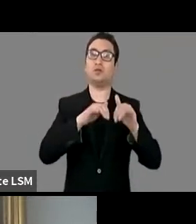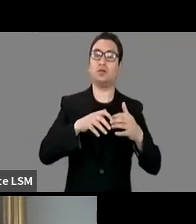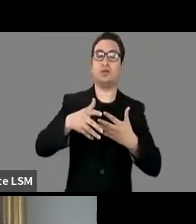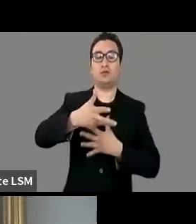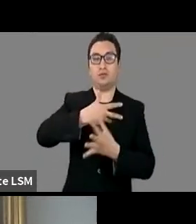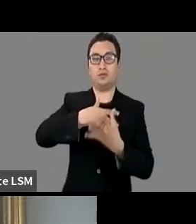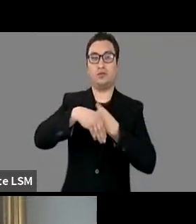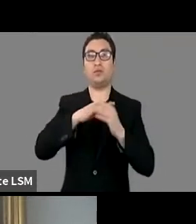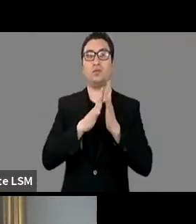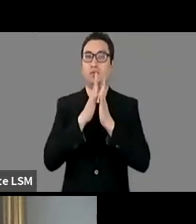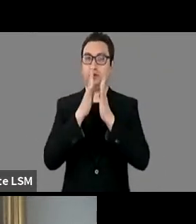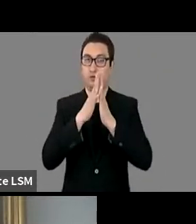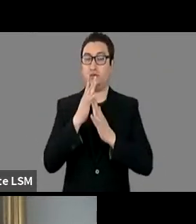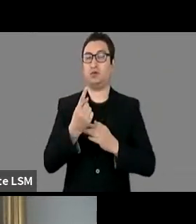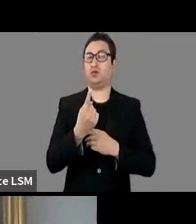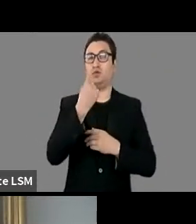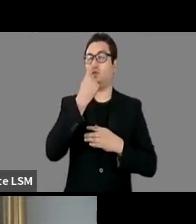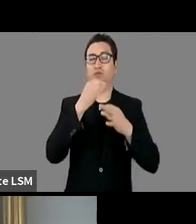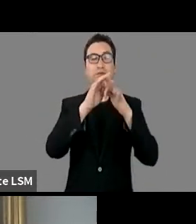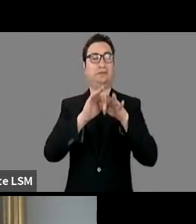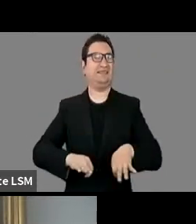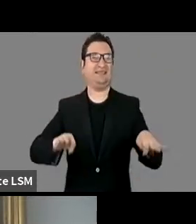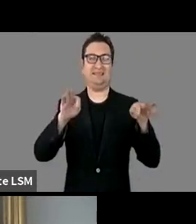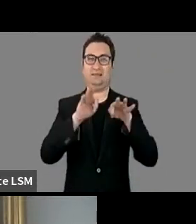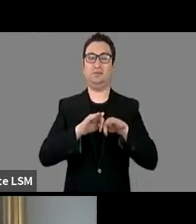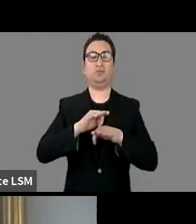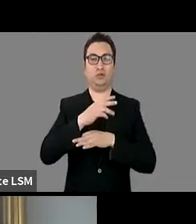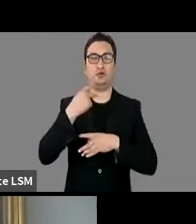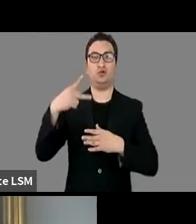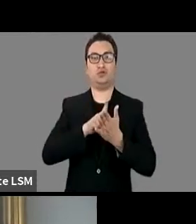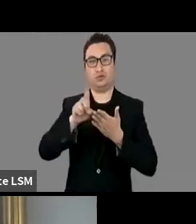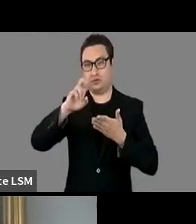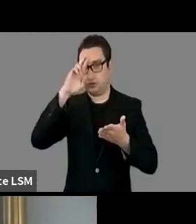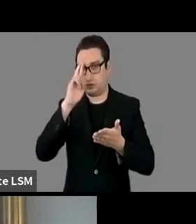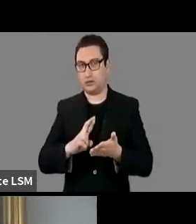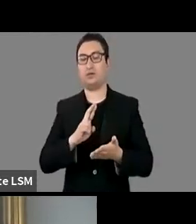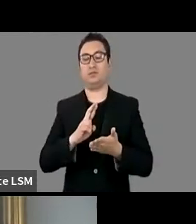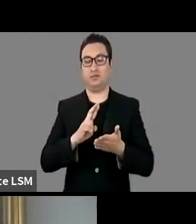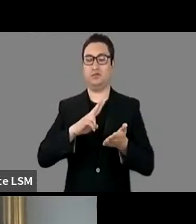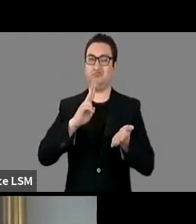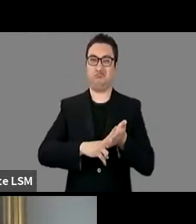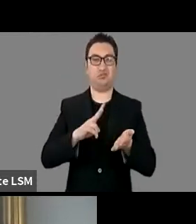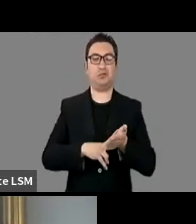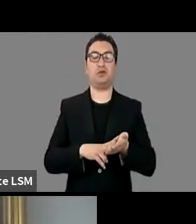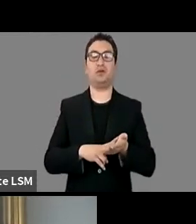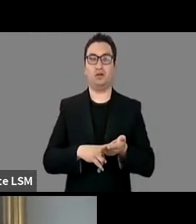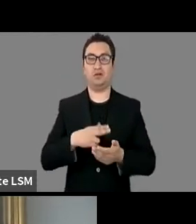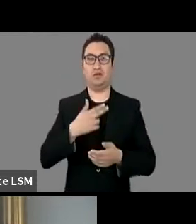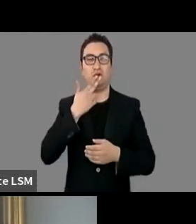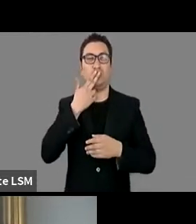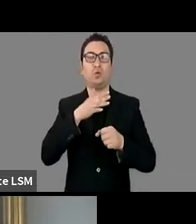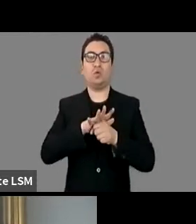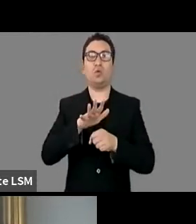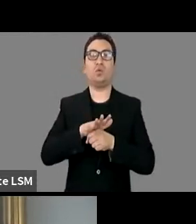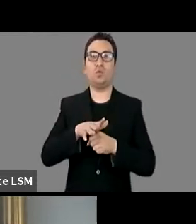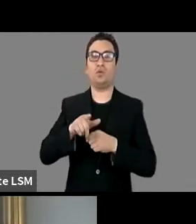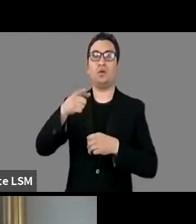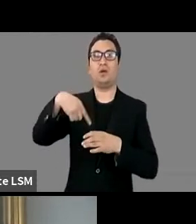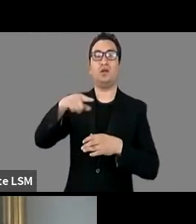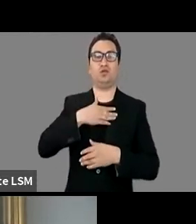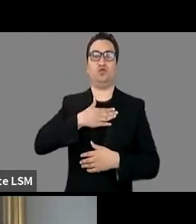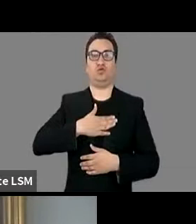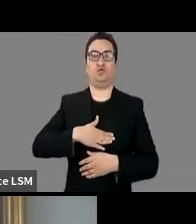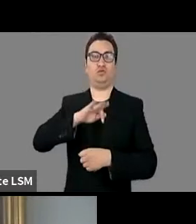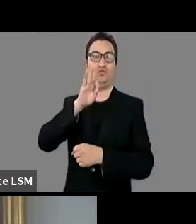principal derecho que se tiene que ejercer y que efectivamente es la protección a la justicia y el acceso a la justicia.